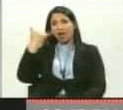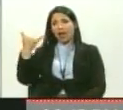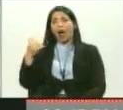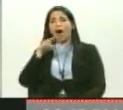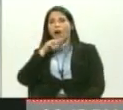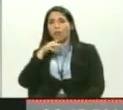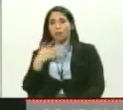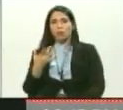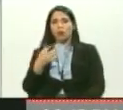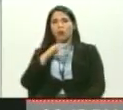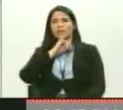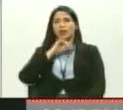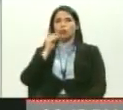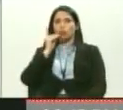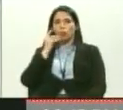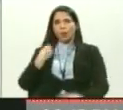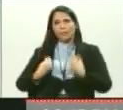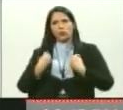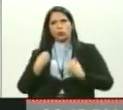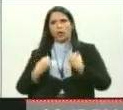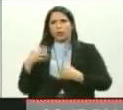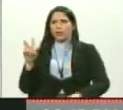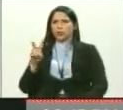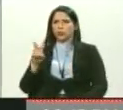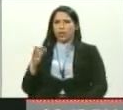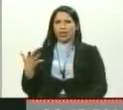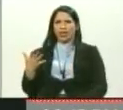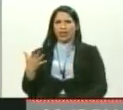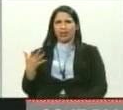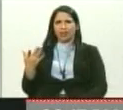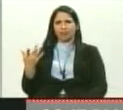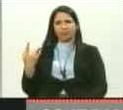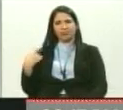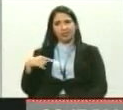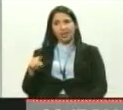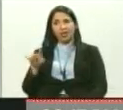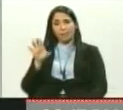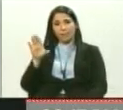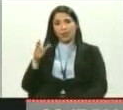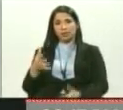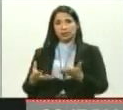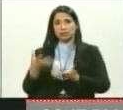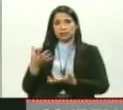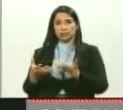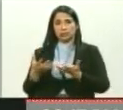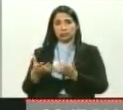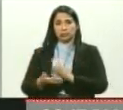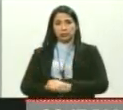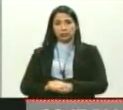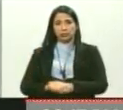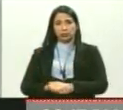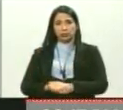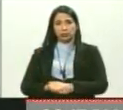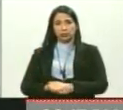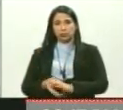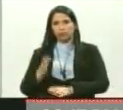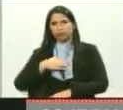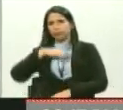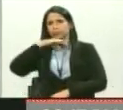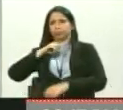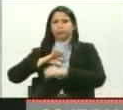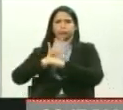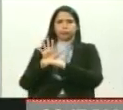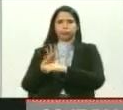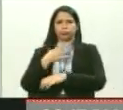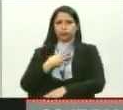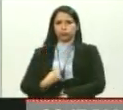Preocupado por Venezuela. No, por Venezuela. Sí. Duque tiene un país encendido, lleno de coronavirus, lamentablemente.